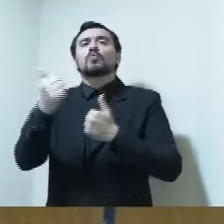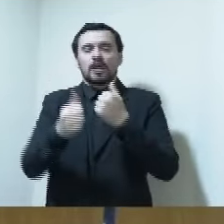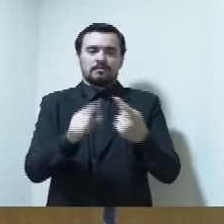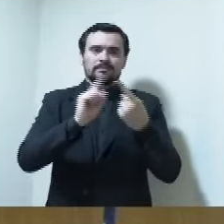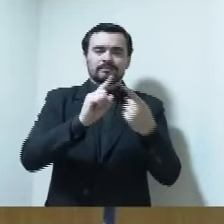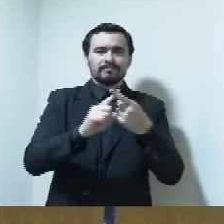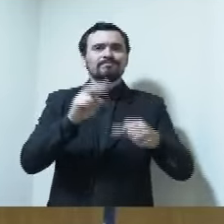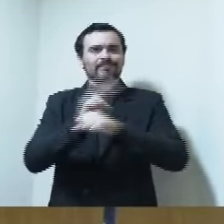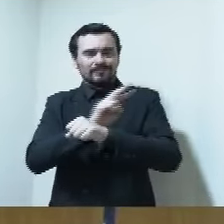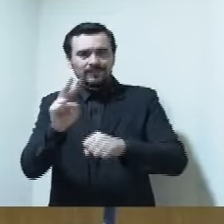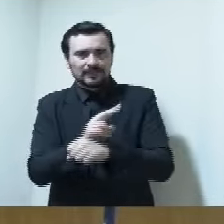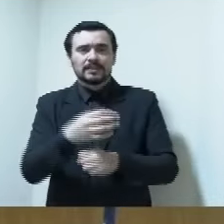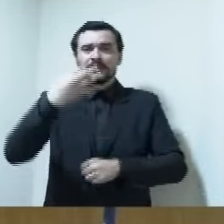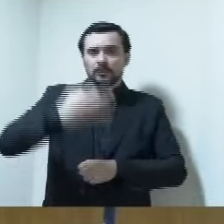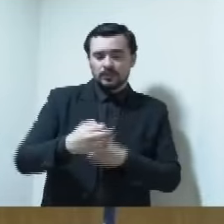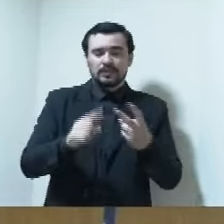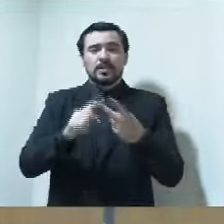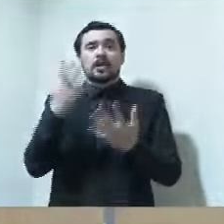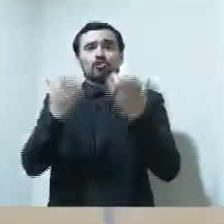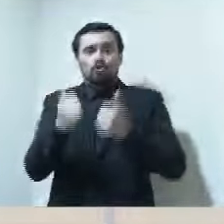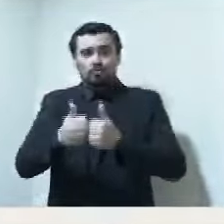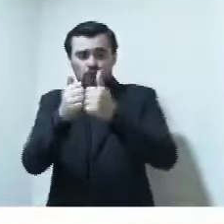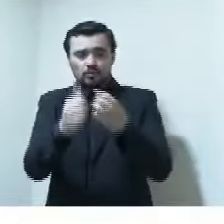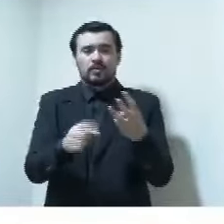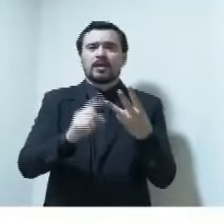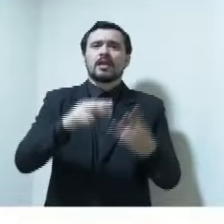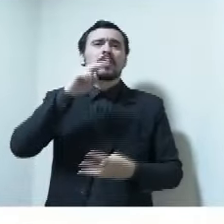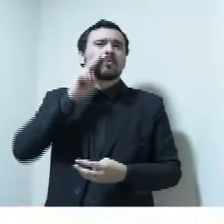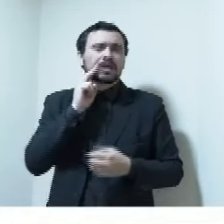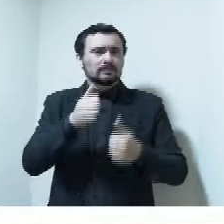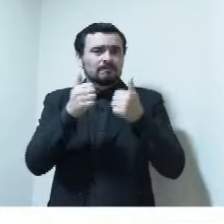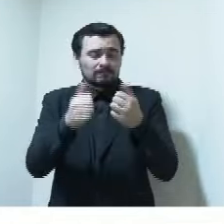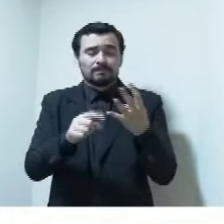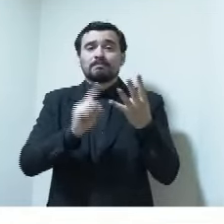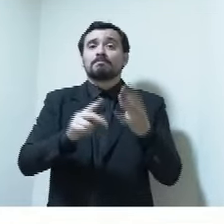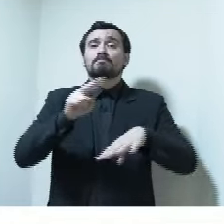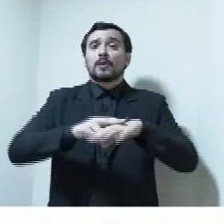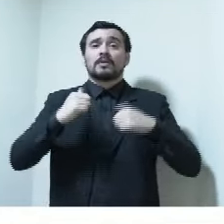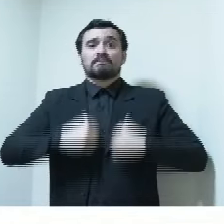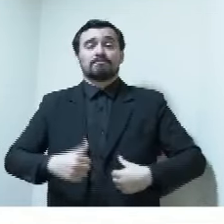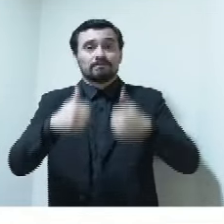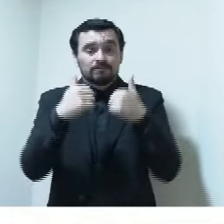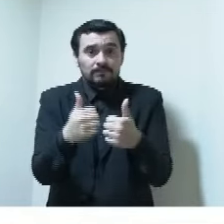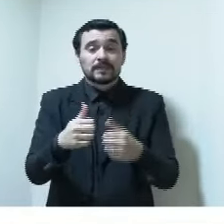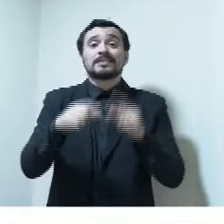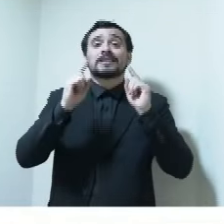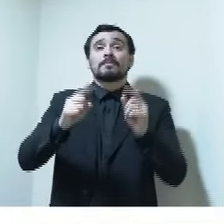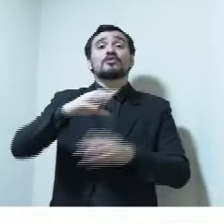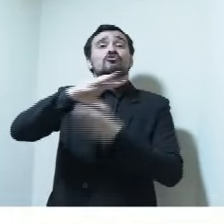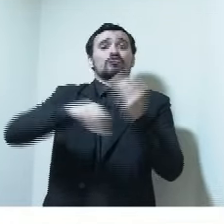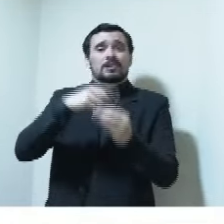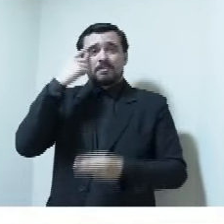defensa, crecimiento económico, educación de calidad, un Paraguay sano y un Paraguay social para todos los